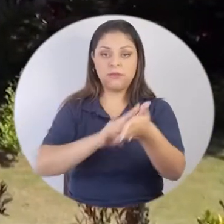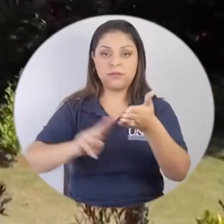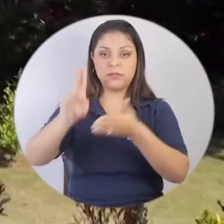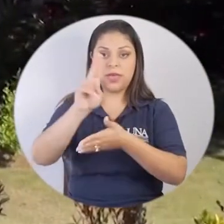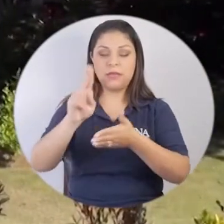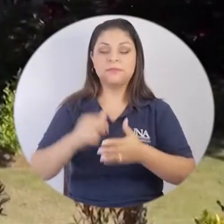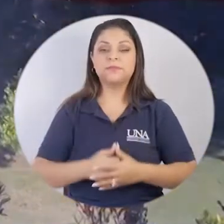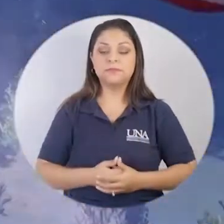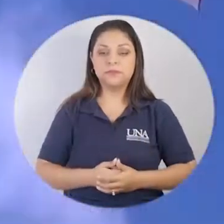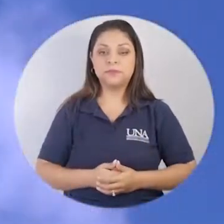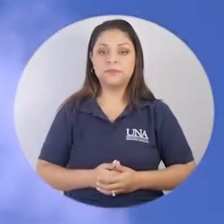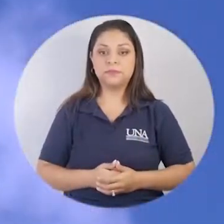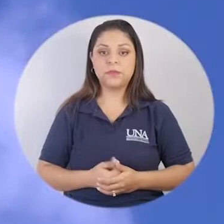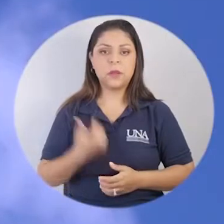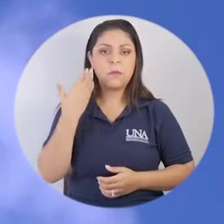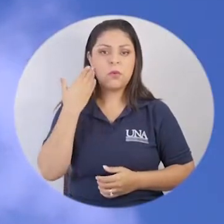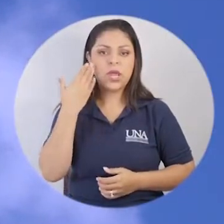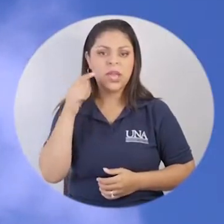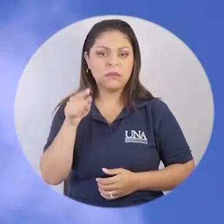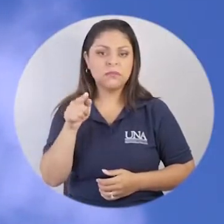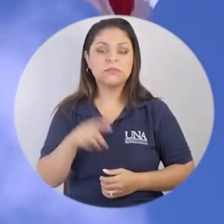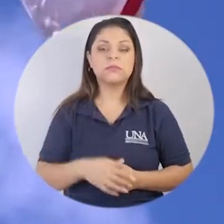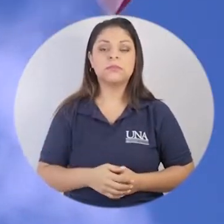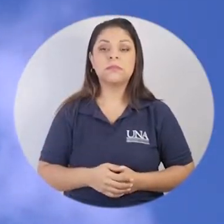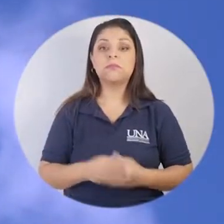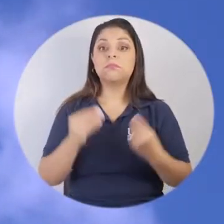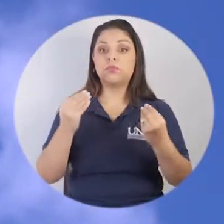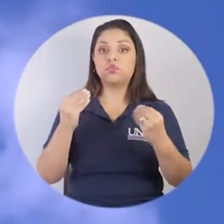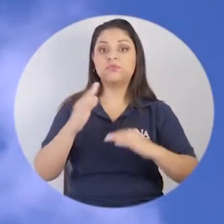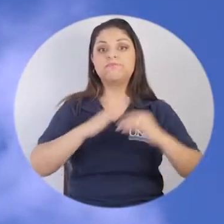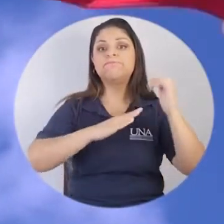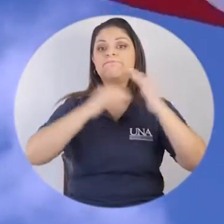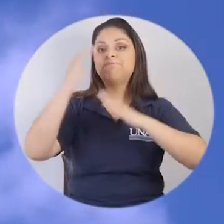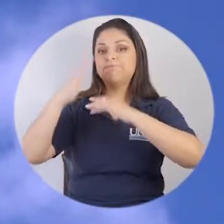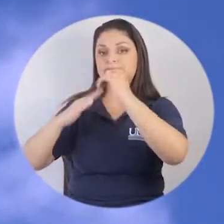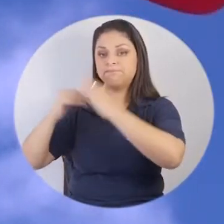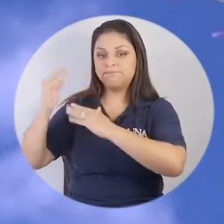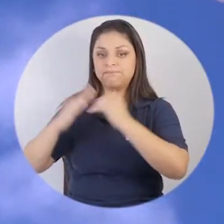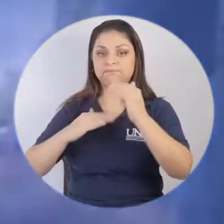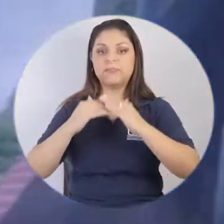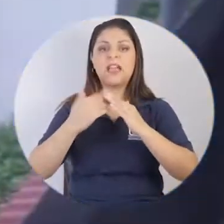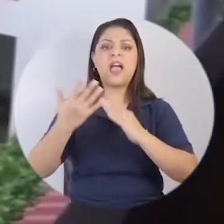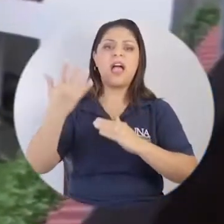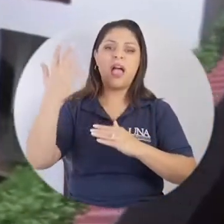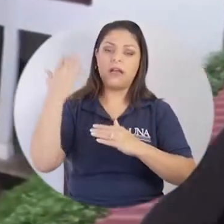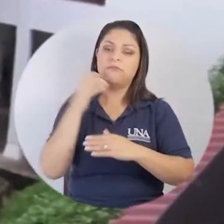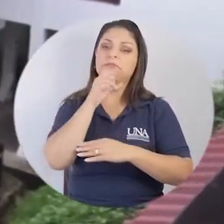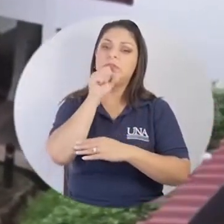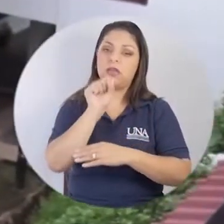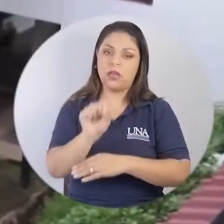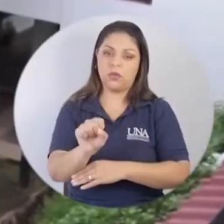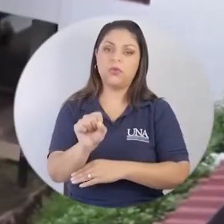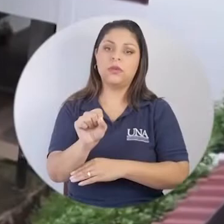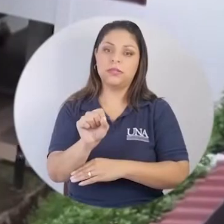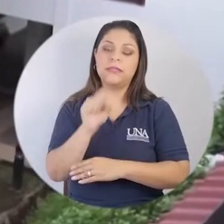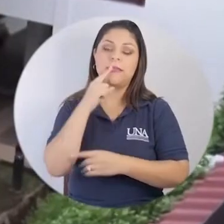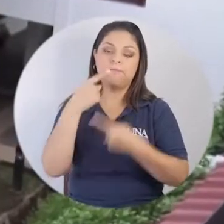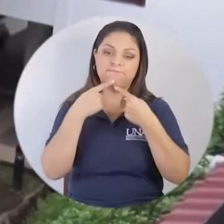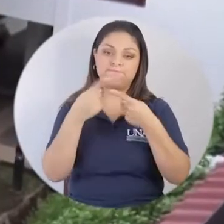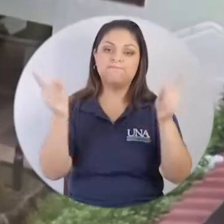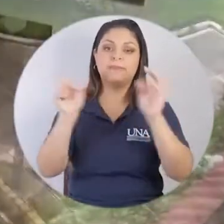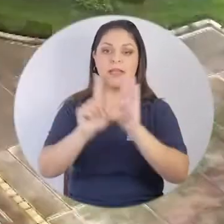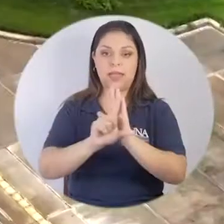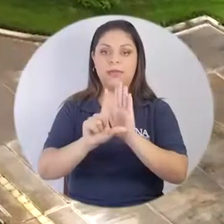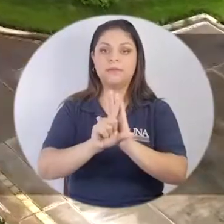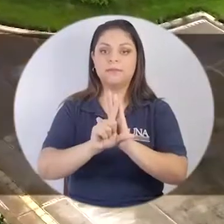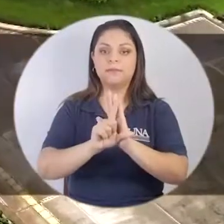campus universitarios. Esto debido a que muchas de las edificaciones fueron construidas antes de que se promulgara